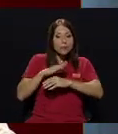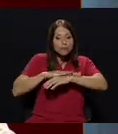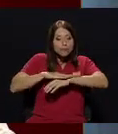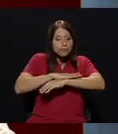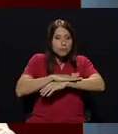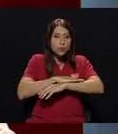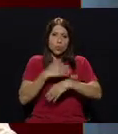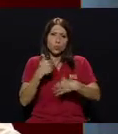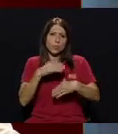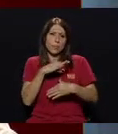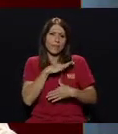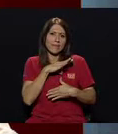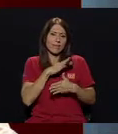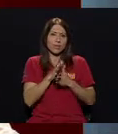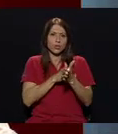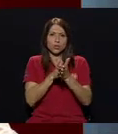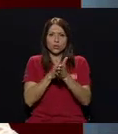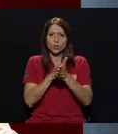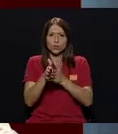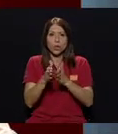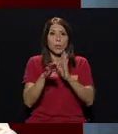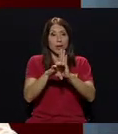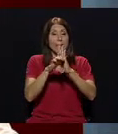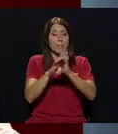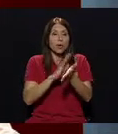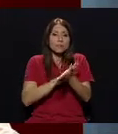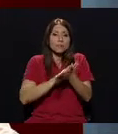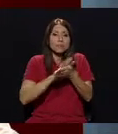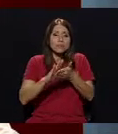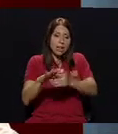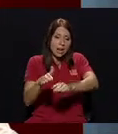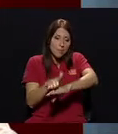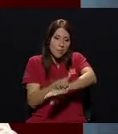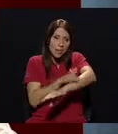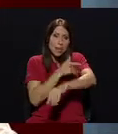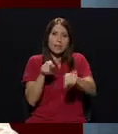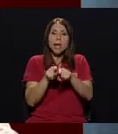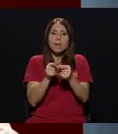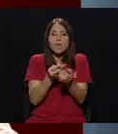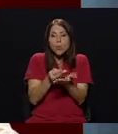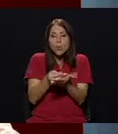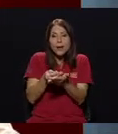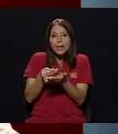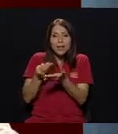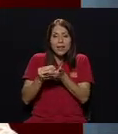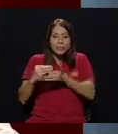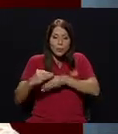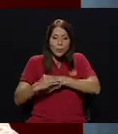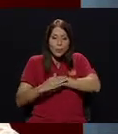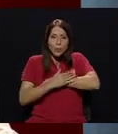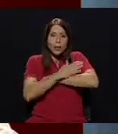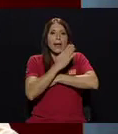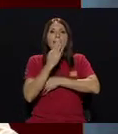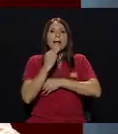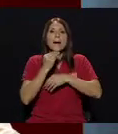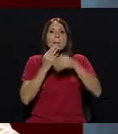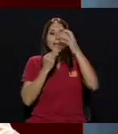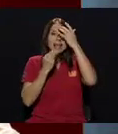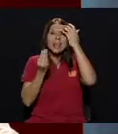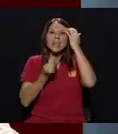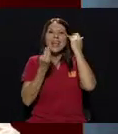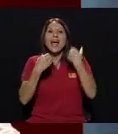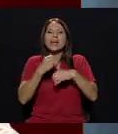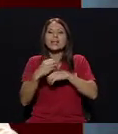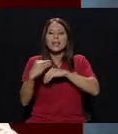beneficios sobre la piel. Desinfecta la piel, por un lado, y también, por ejemplo, es humectante la miel, porque la miel absorbe humedad del medio ambiente